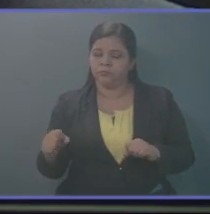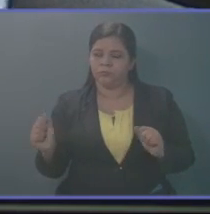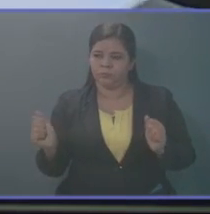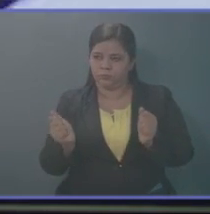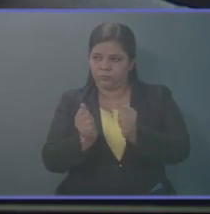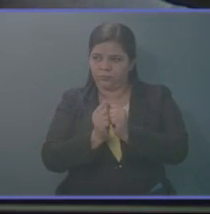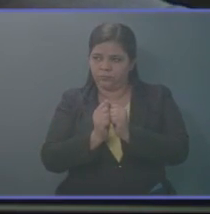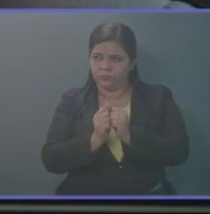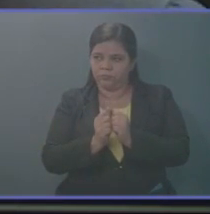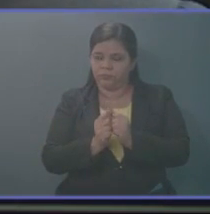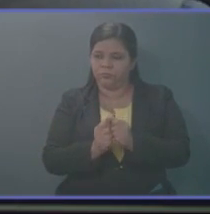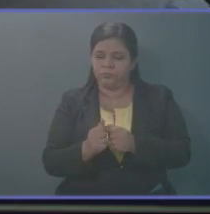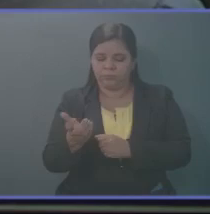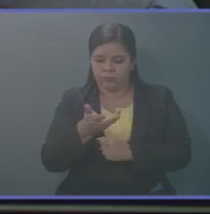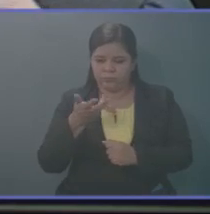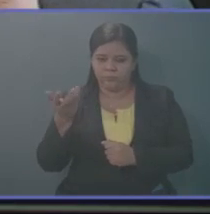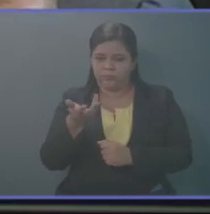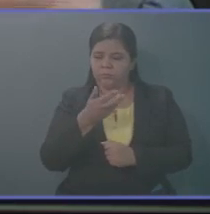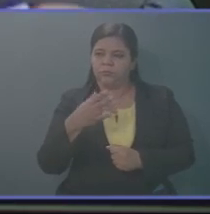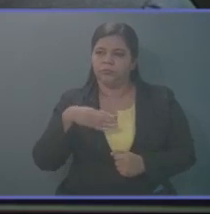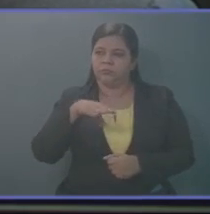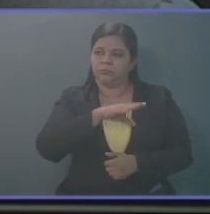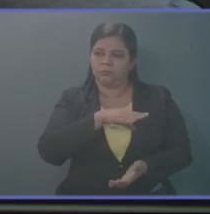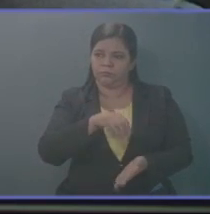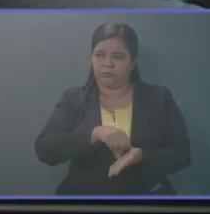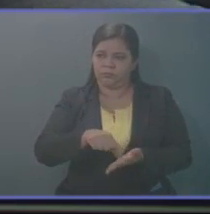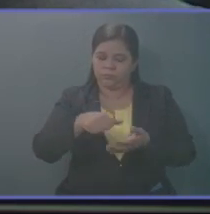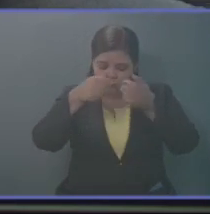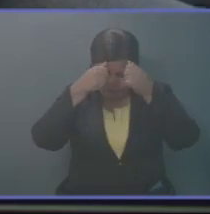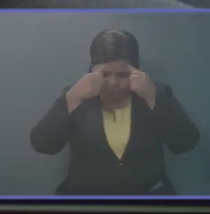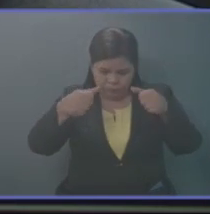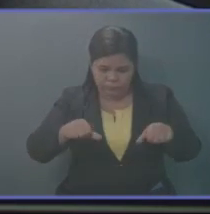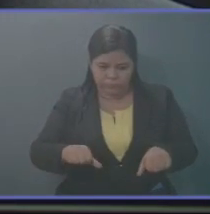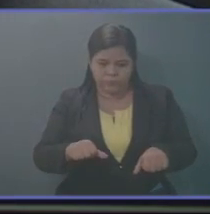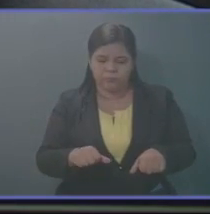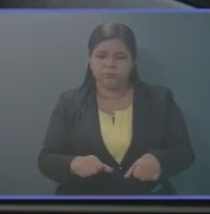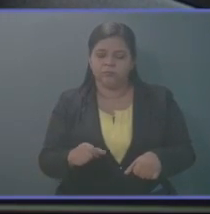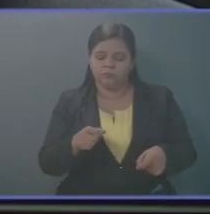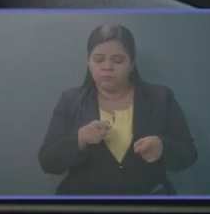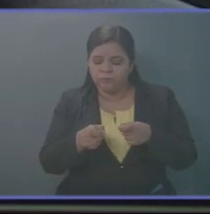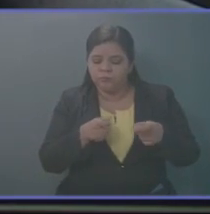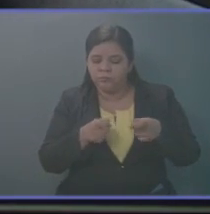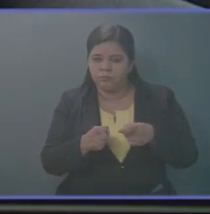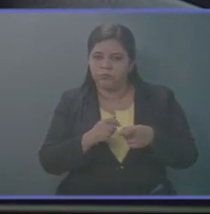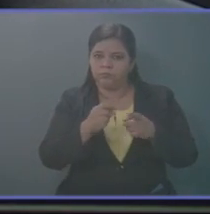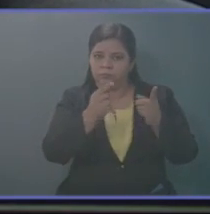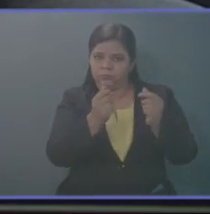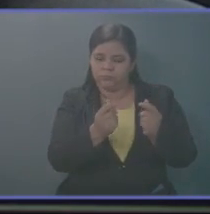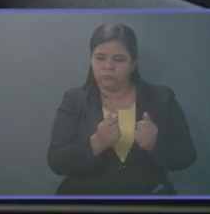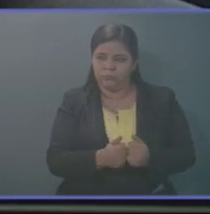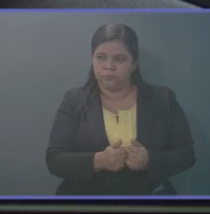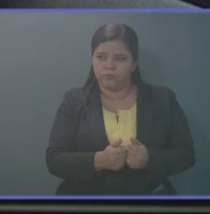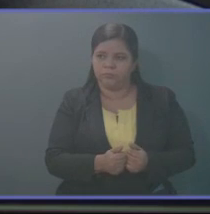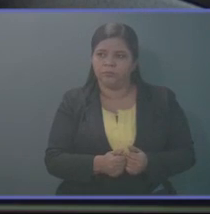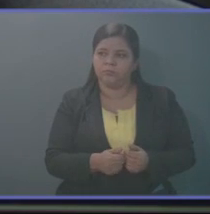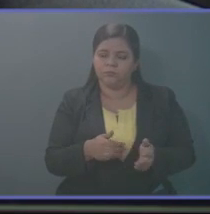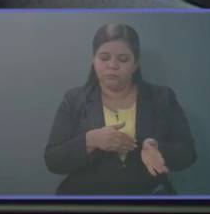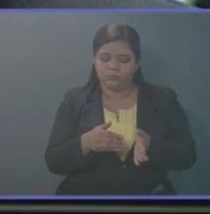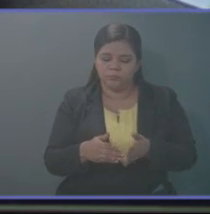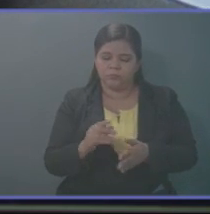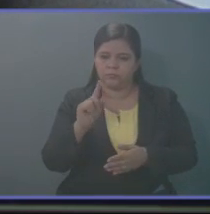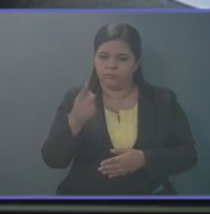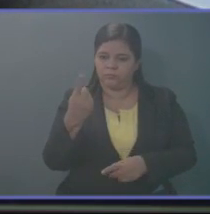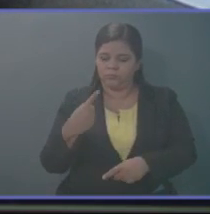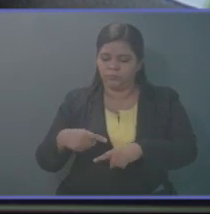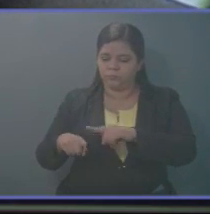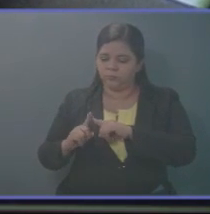colegiada y en forma unánime los consejos aprobar y manejar y supervisar los fondos a partir de este 1 de abril, si